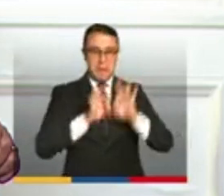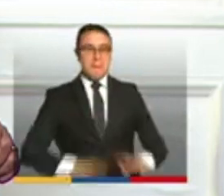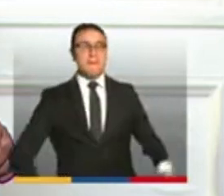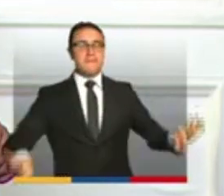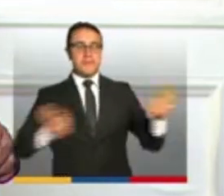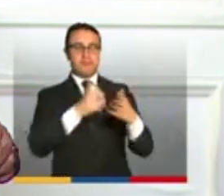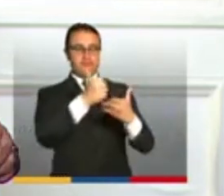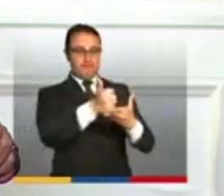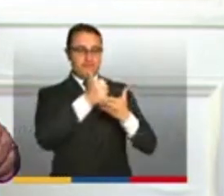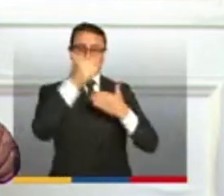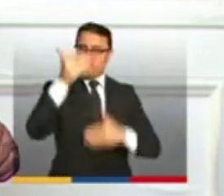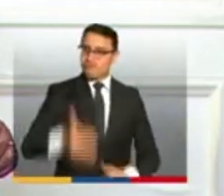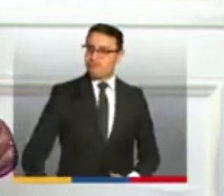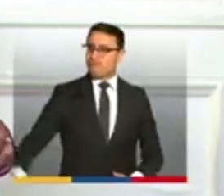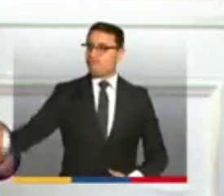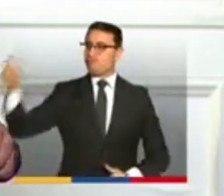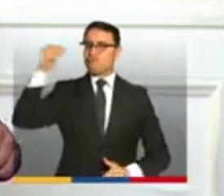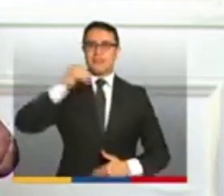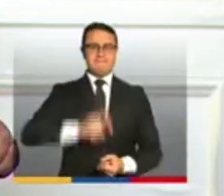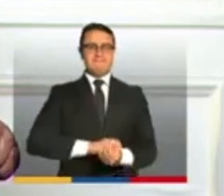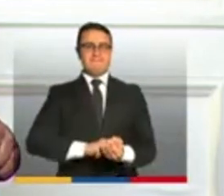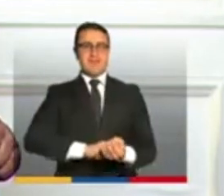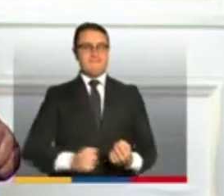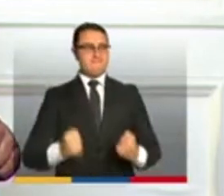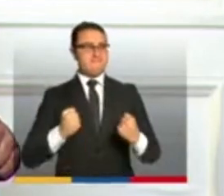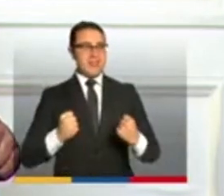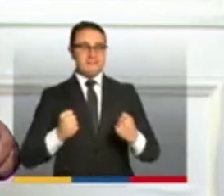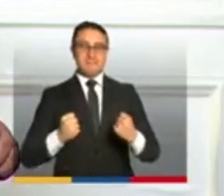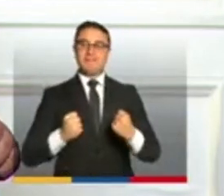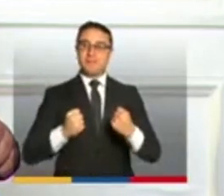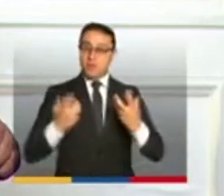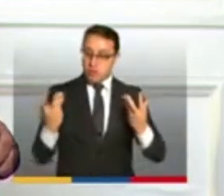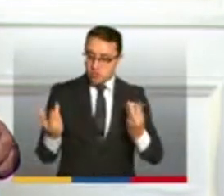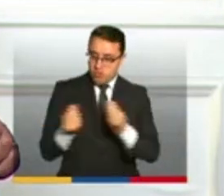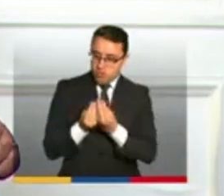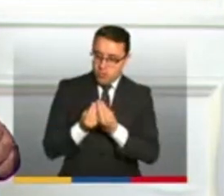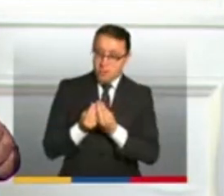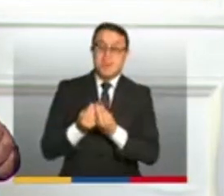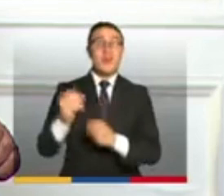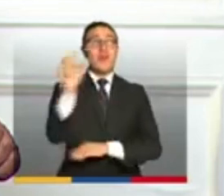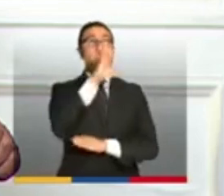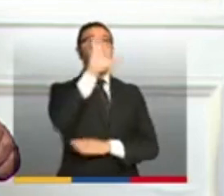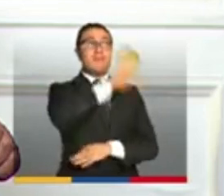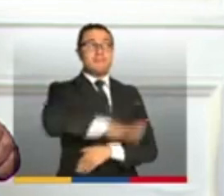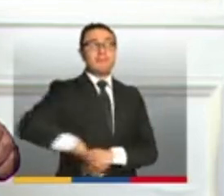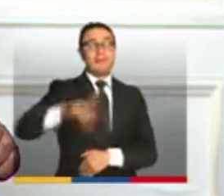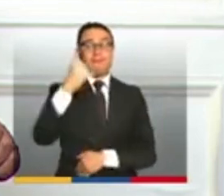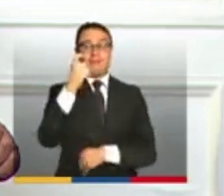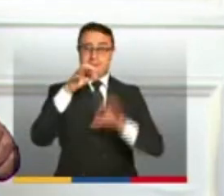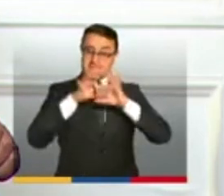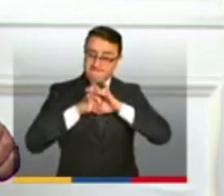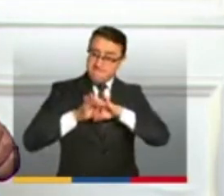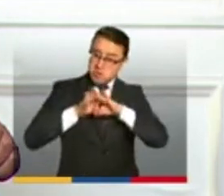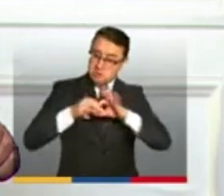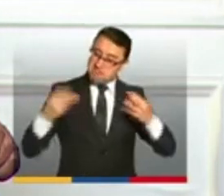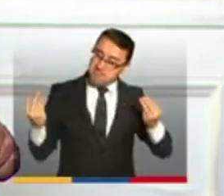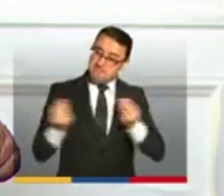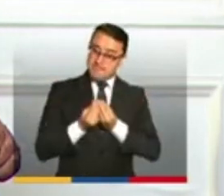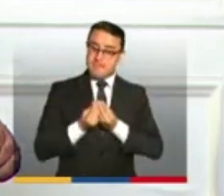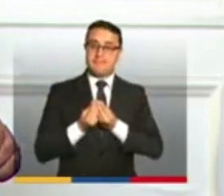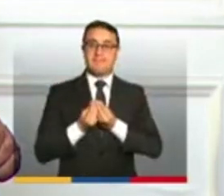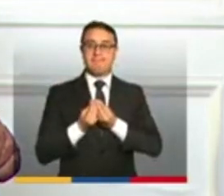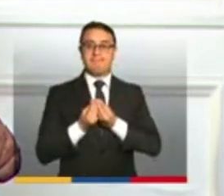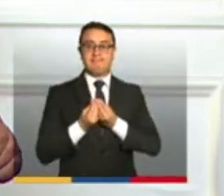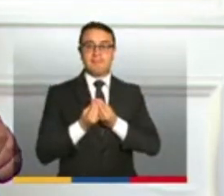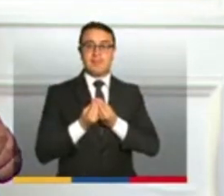personalidad, el trabajo en equipo, que a Colombia le falta mucho, la disciplina,